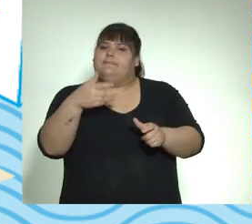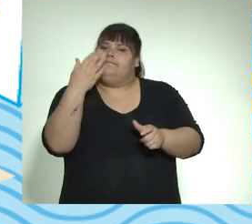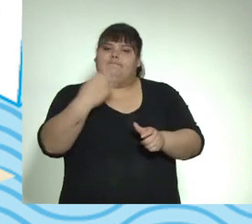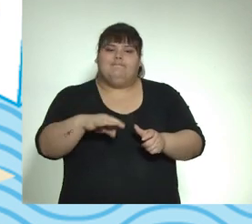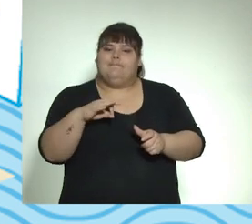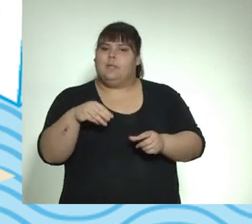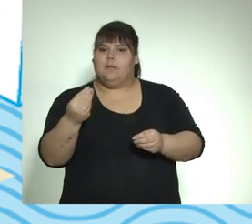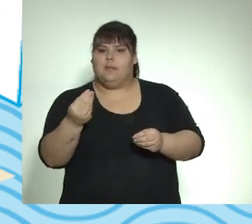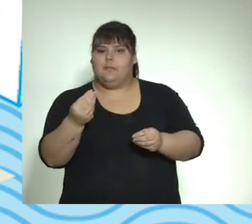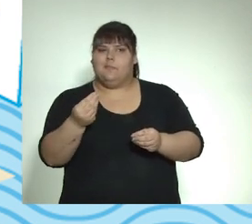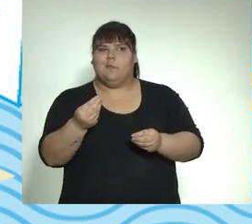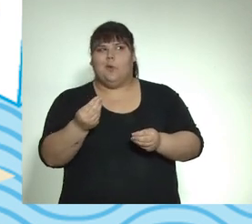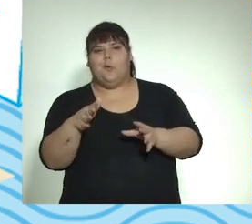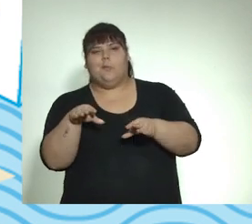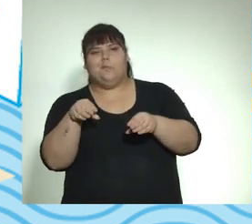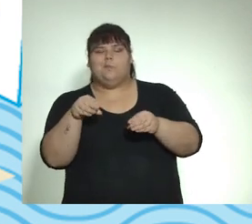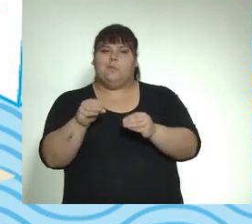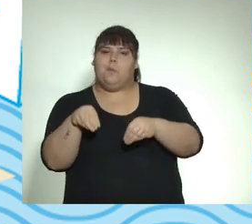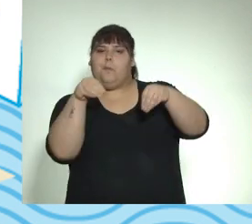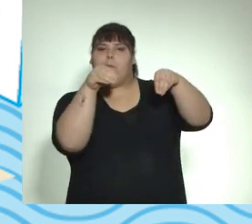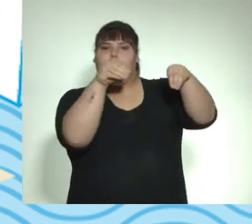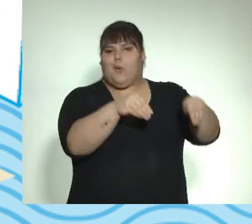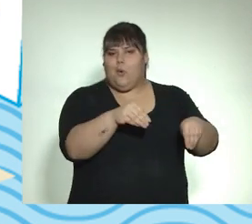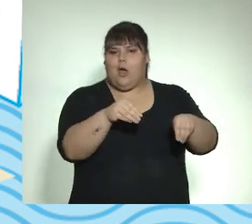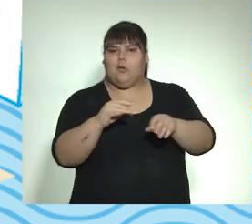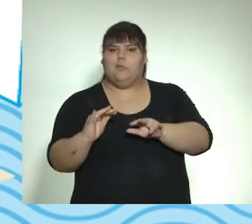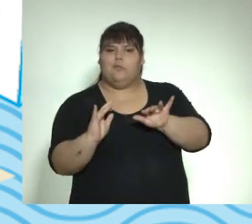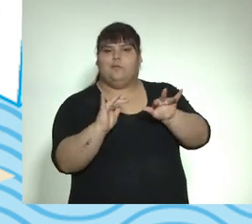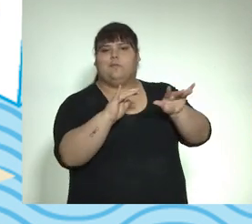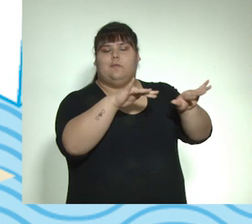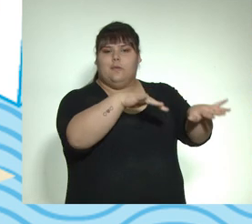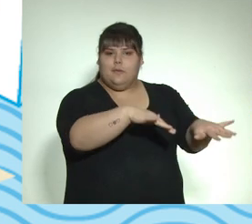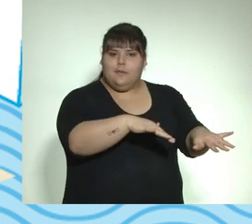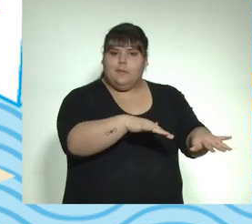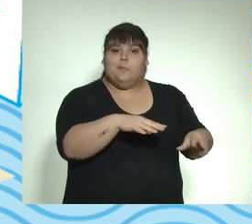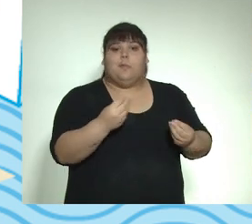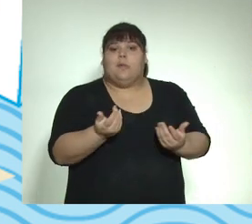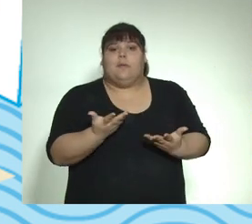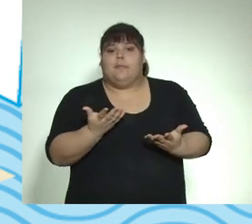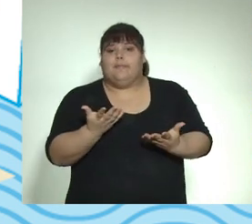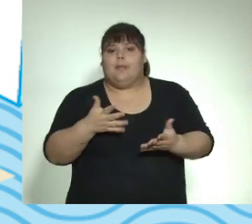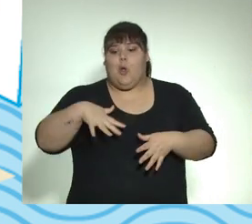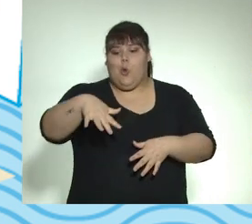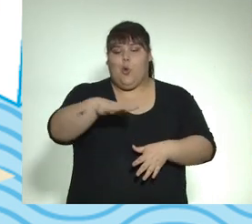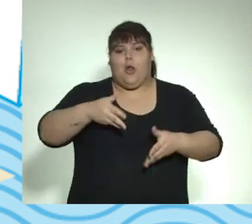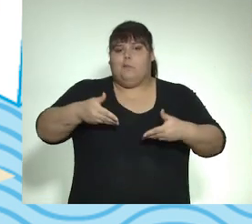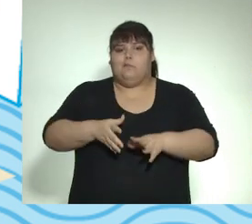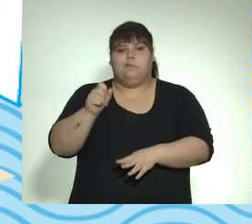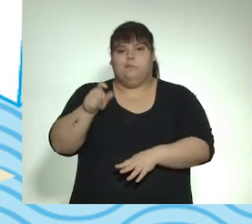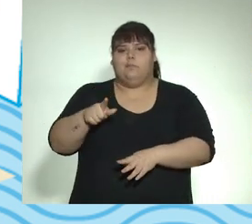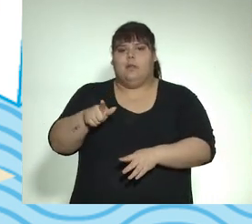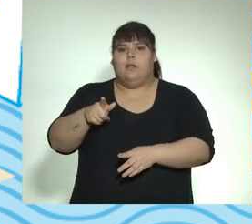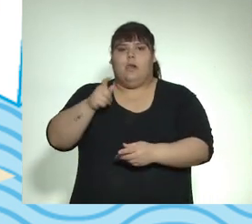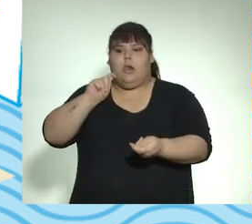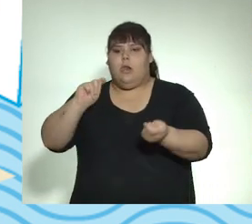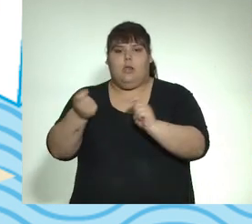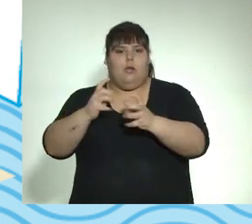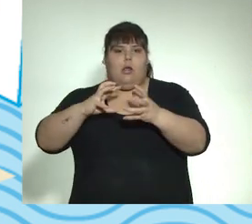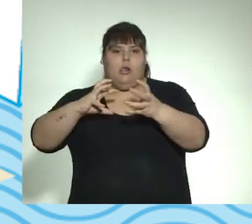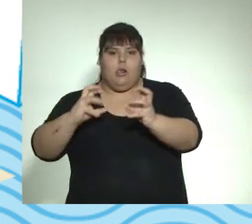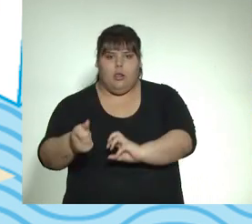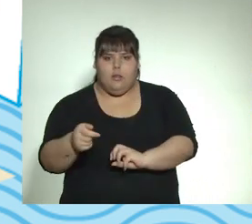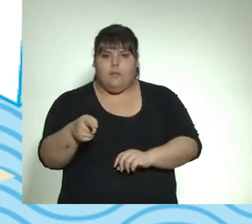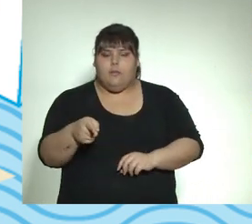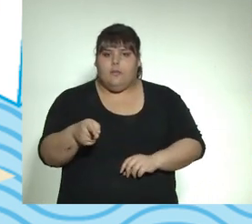que deben migrar, deben ser trasladadas porque su hábitat natural ha sido